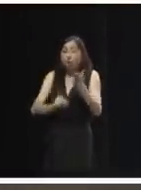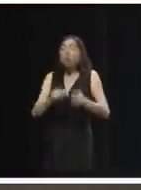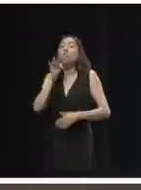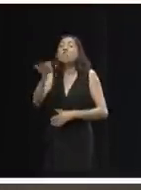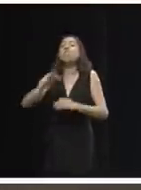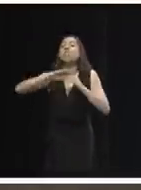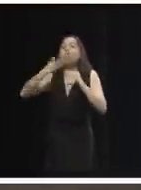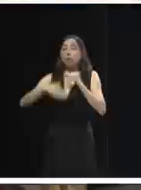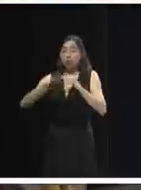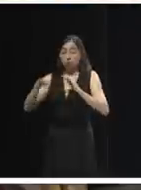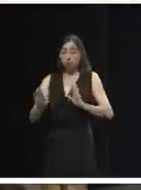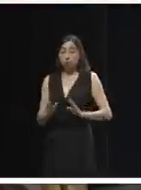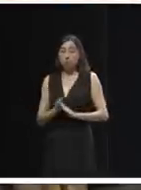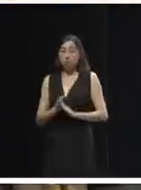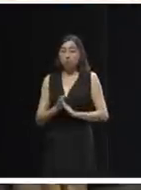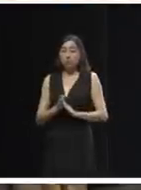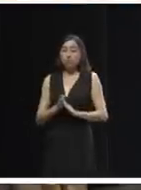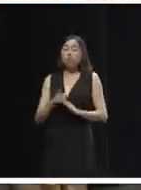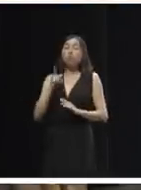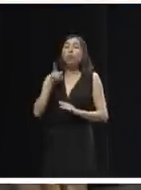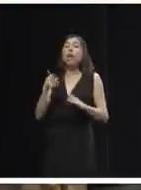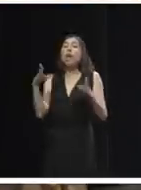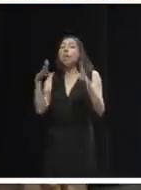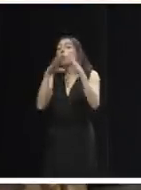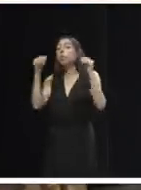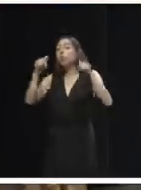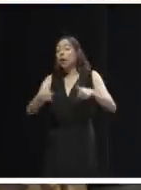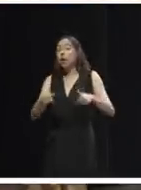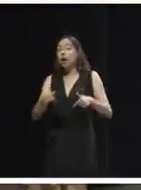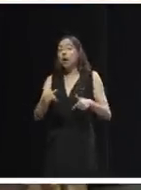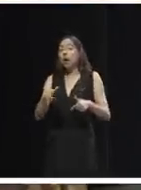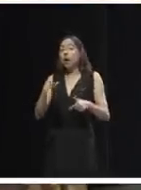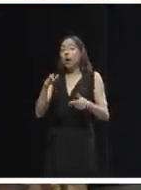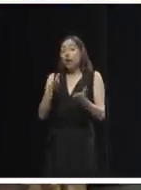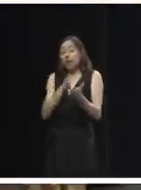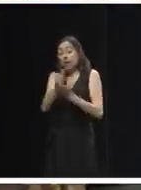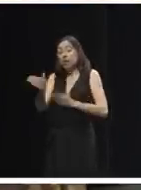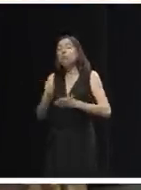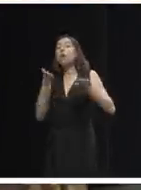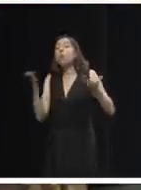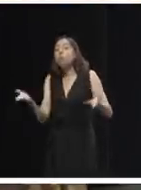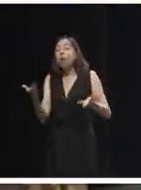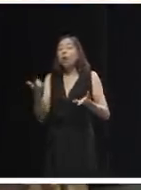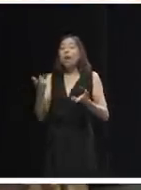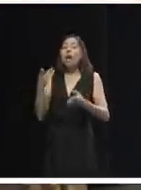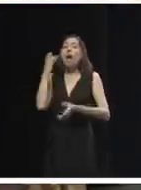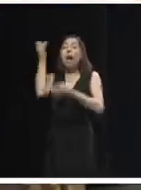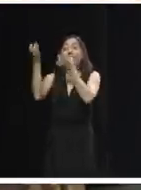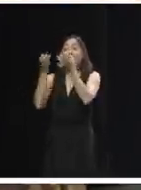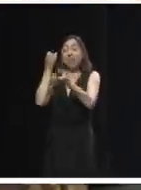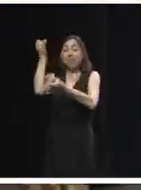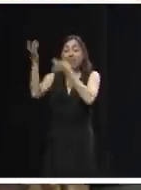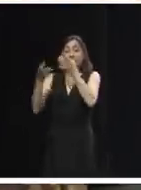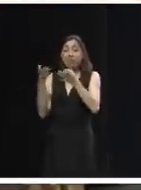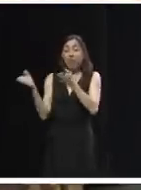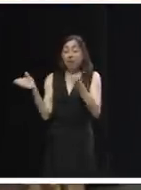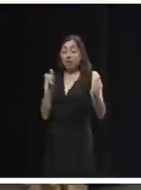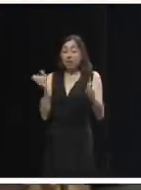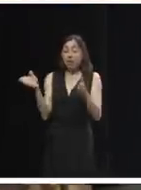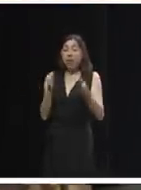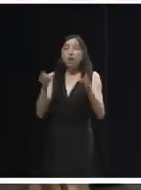Andalucía por tener las actividades estacionales como antes de la reforma